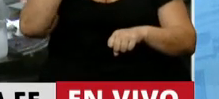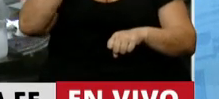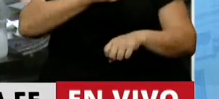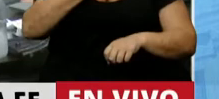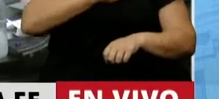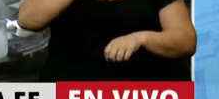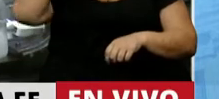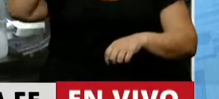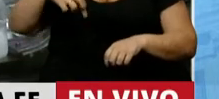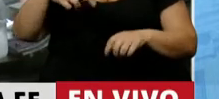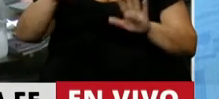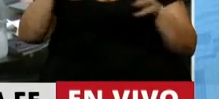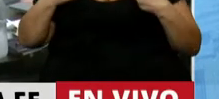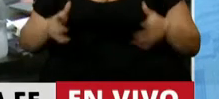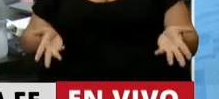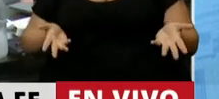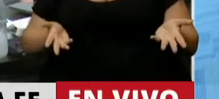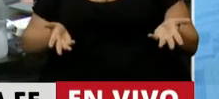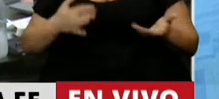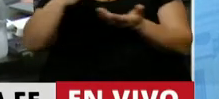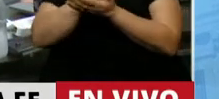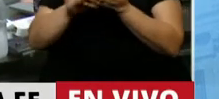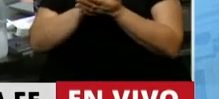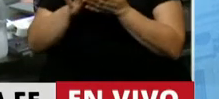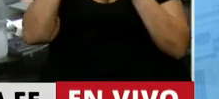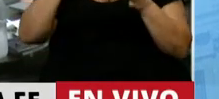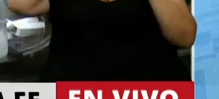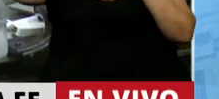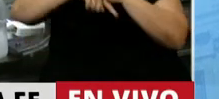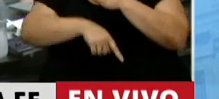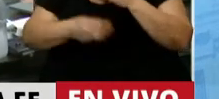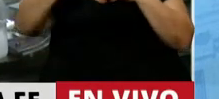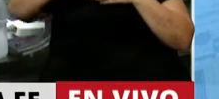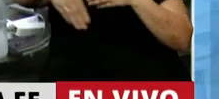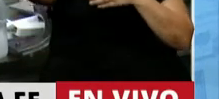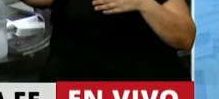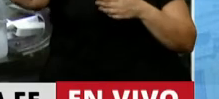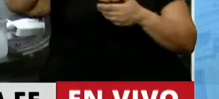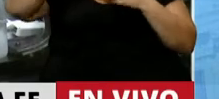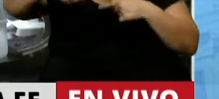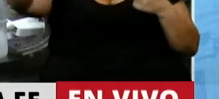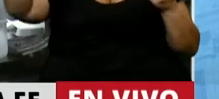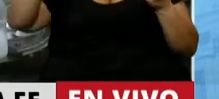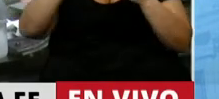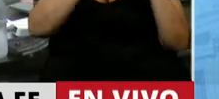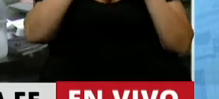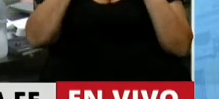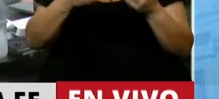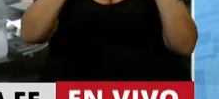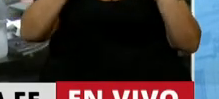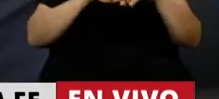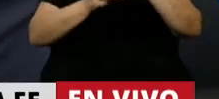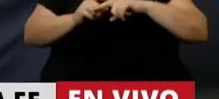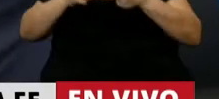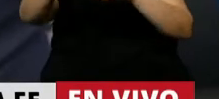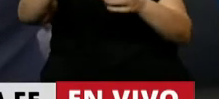AFJP. Humildad. Resolvamos el tema de fondo, que es la sustentabilidad previsional, y demos el debate de la fórmula de la